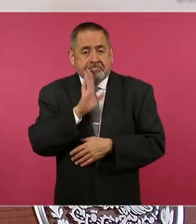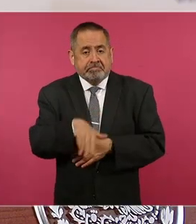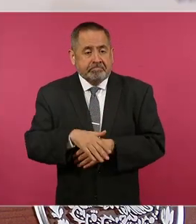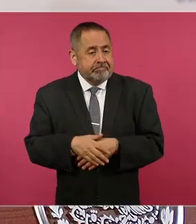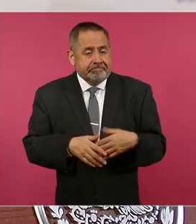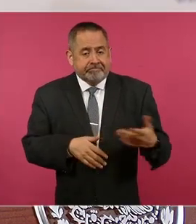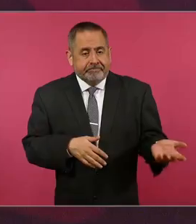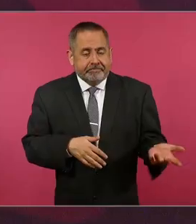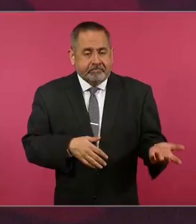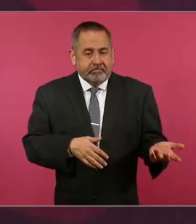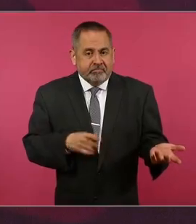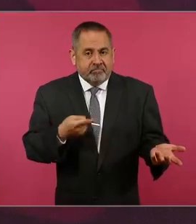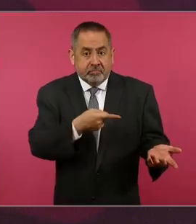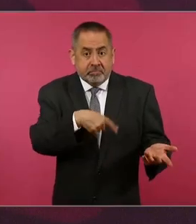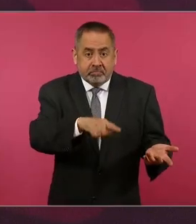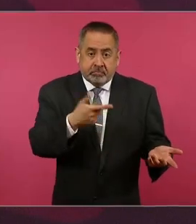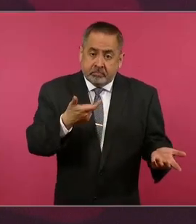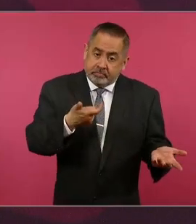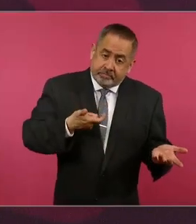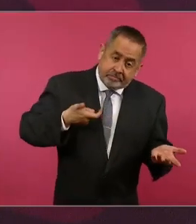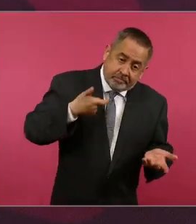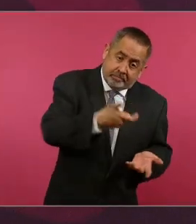pero ¿cuánto les costó?